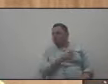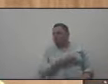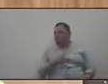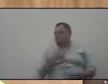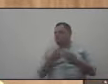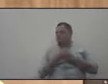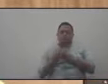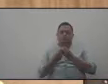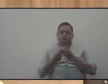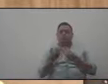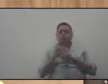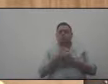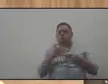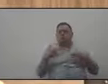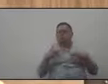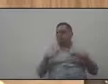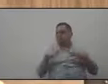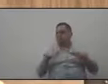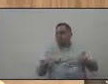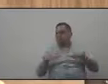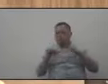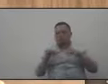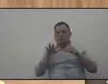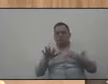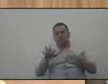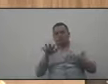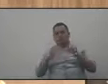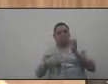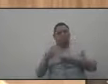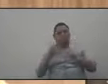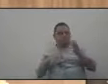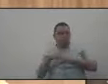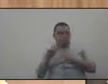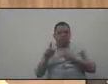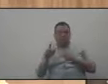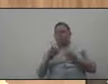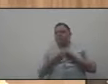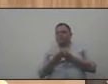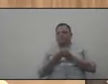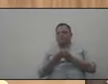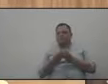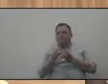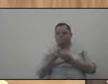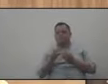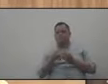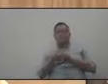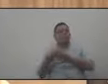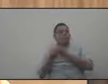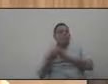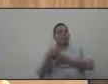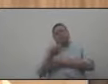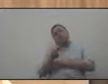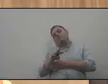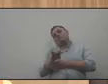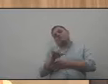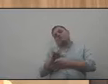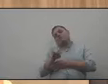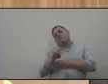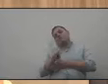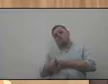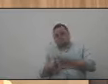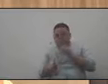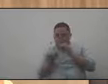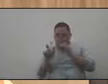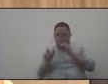Comisión de Salud de la Asamblea Departamental, concejal Wilmer, a todos nuestros veedores,